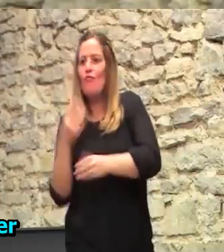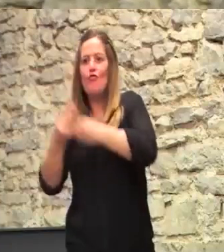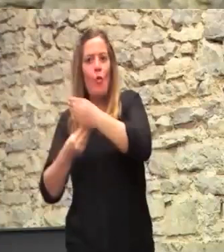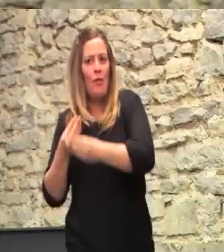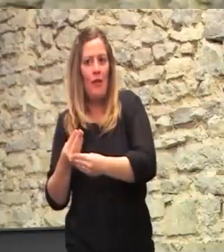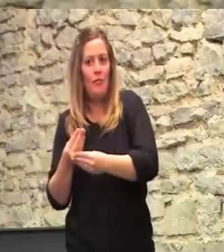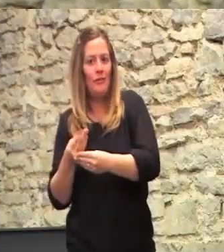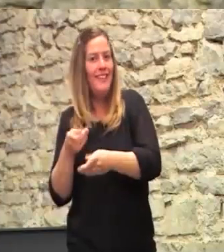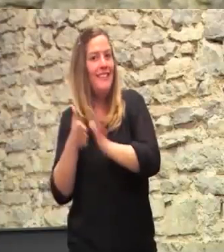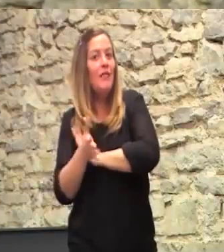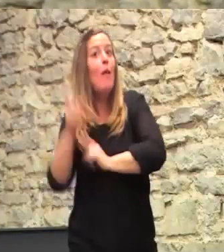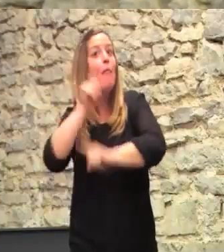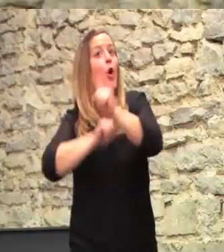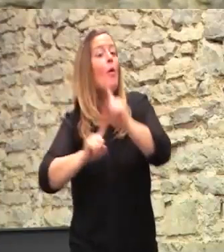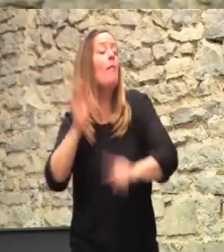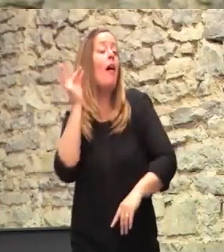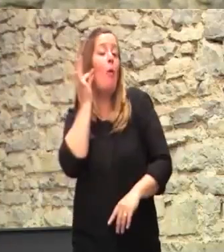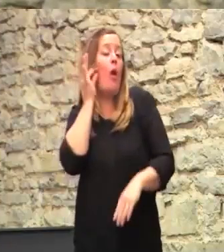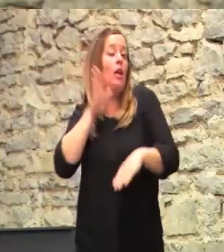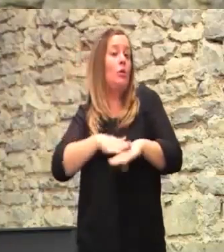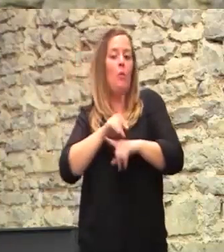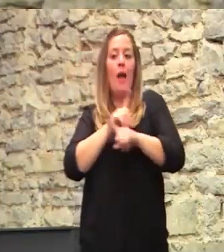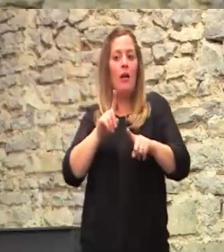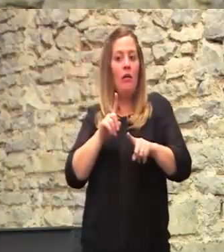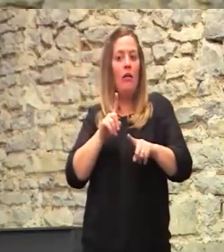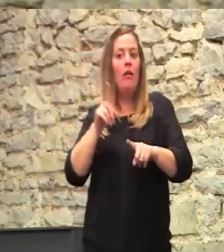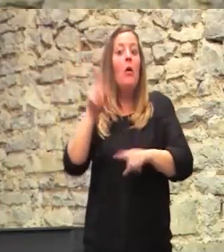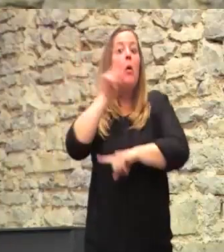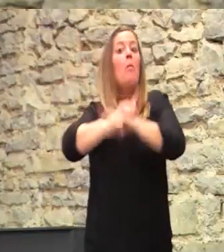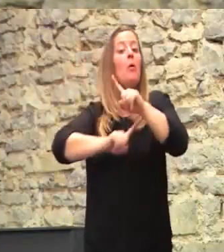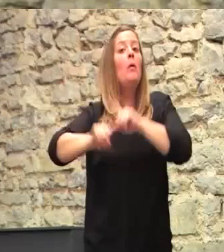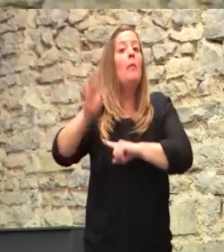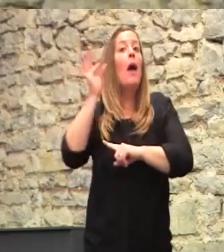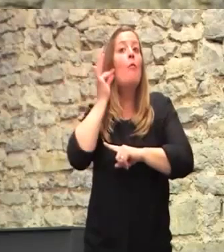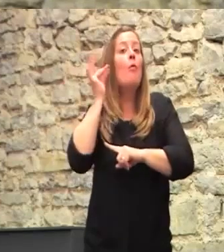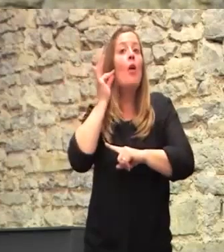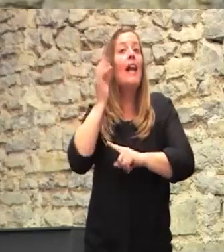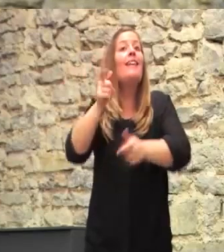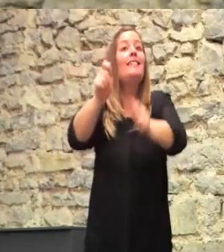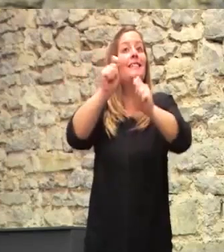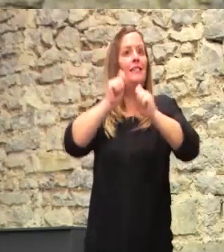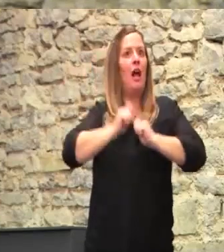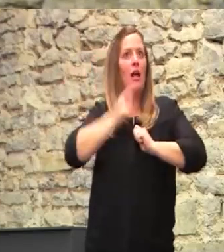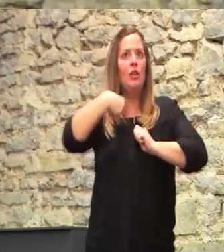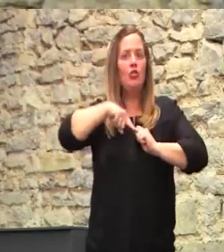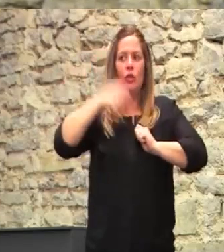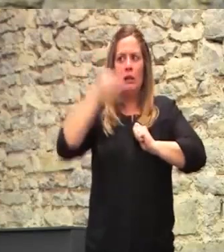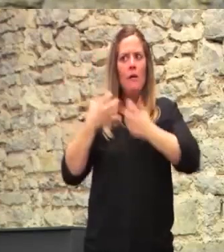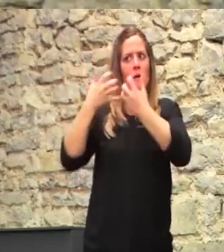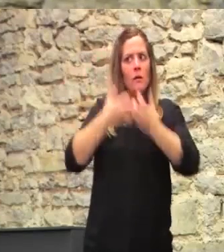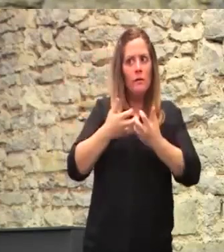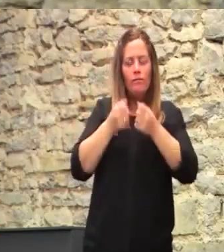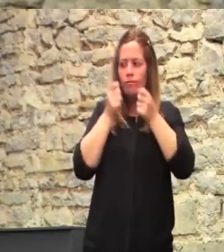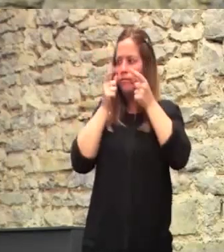problema de mujeres sino es un problema que se genera a las mujeres y que tenemos que estar ahí resolviendo todo el tiempo sin bajar la guardia pero para esto